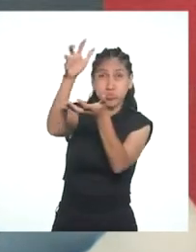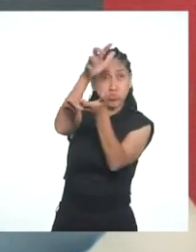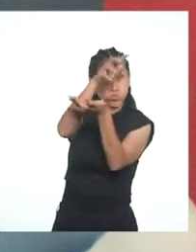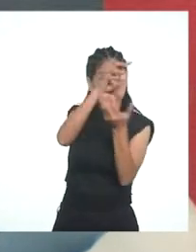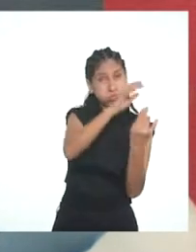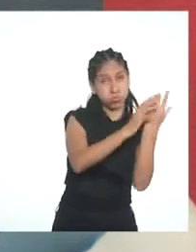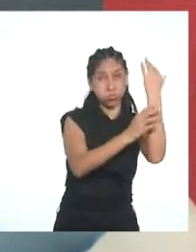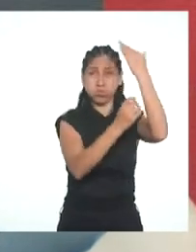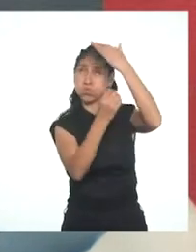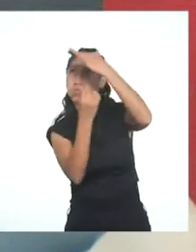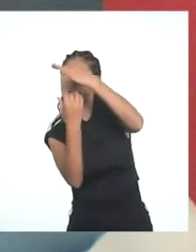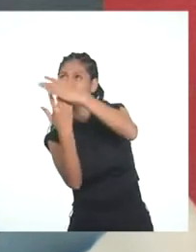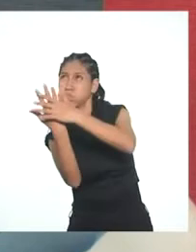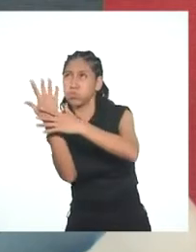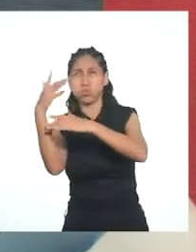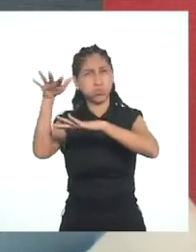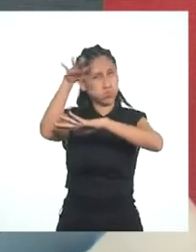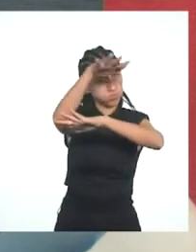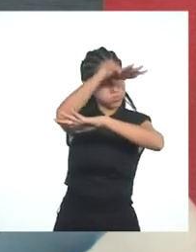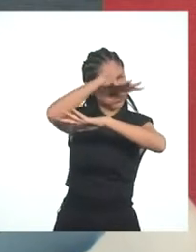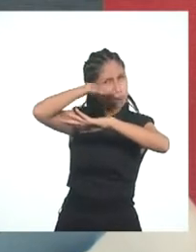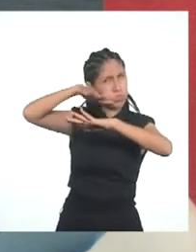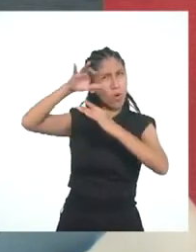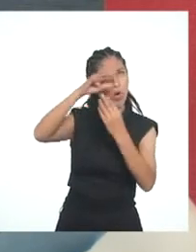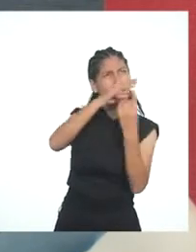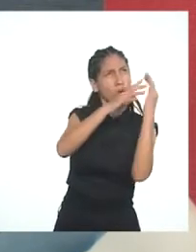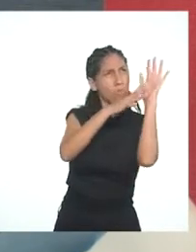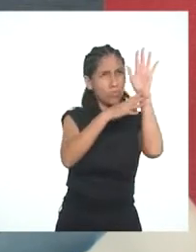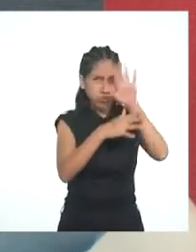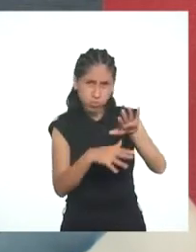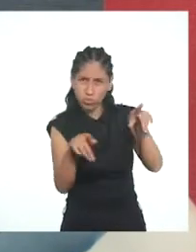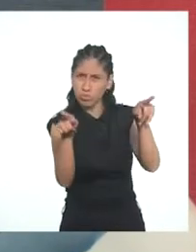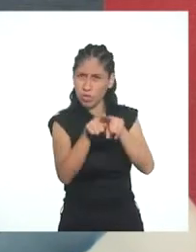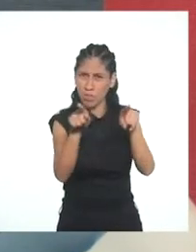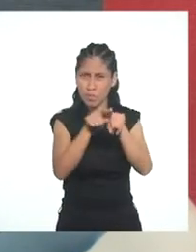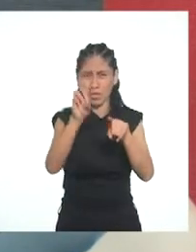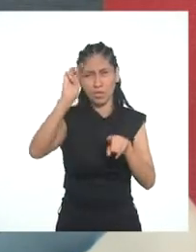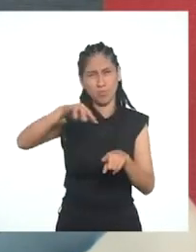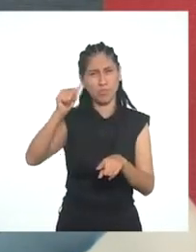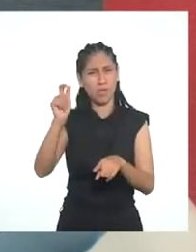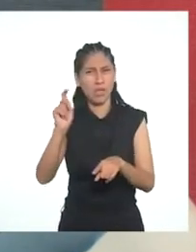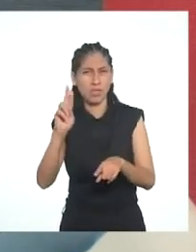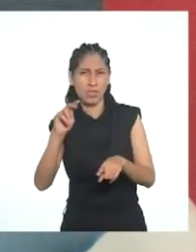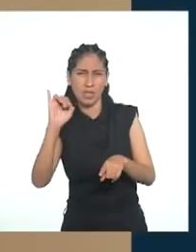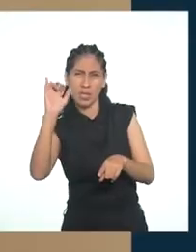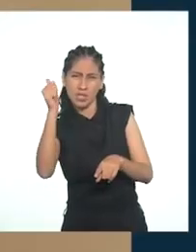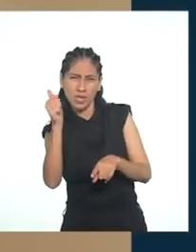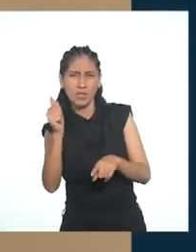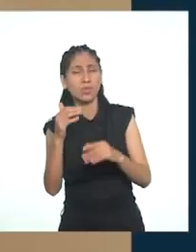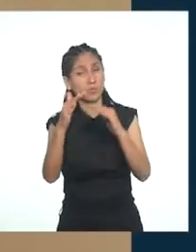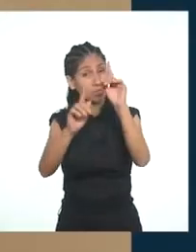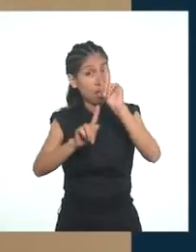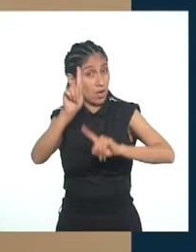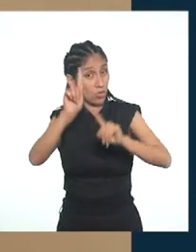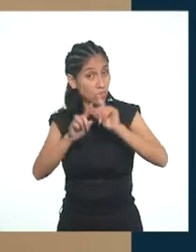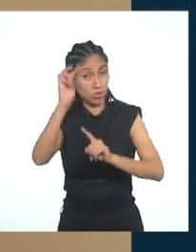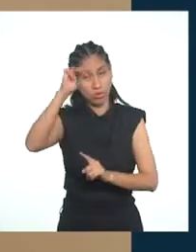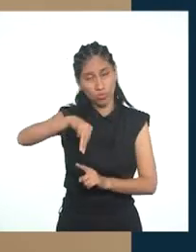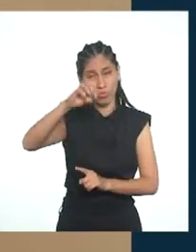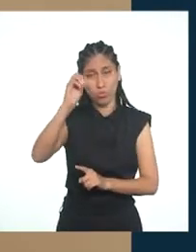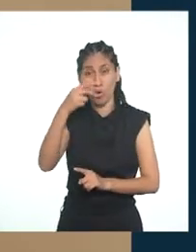de bosques, sobre troncos en descomposición, hojas muertas y materia orgánica en descomposición. Algunos